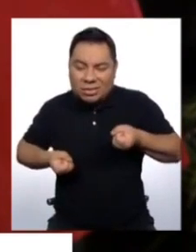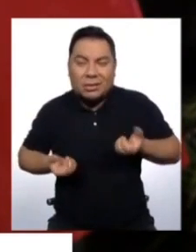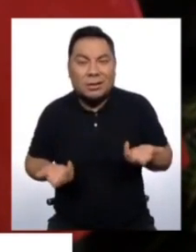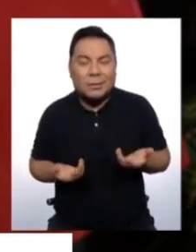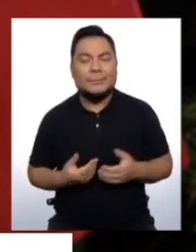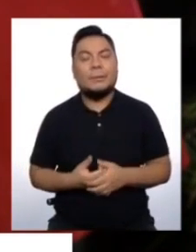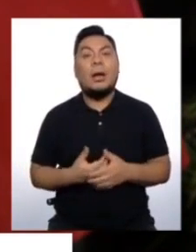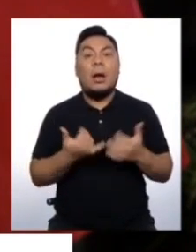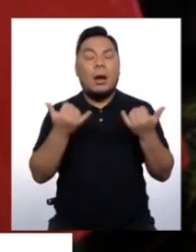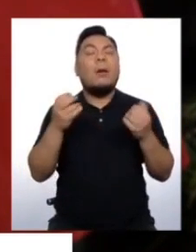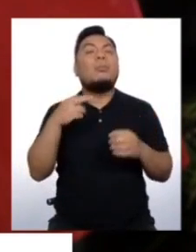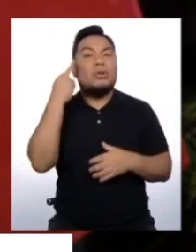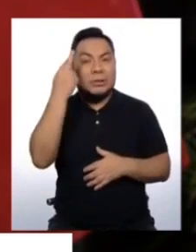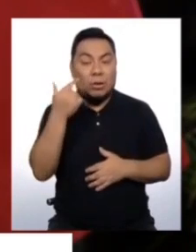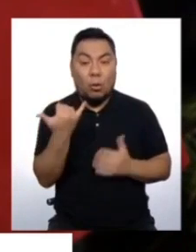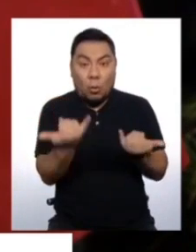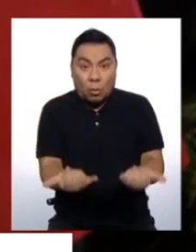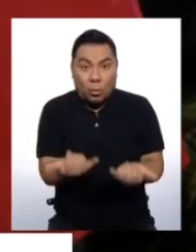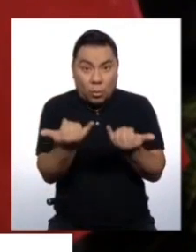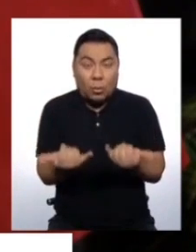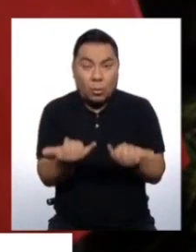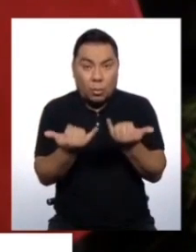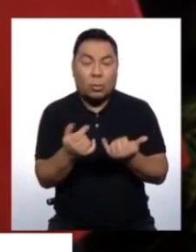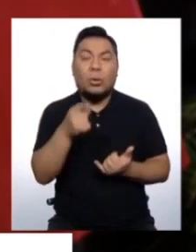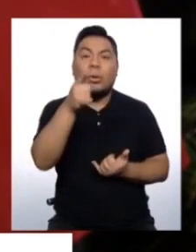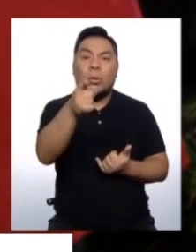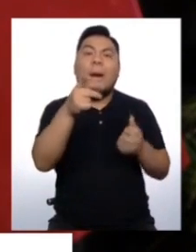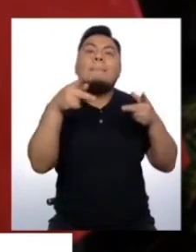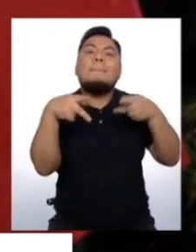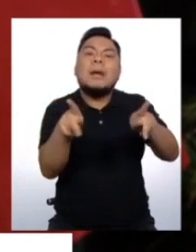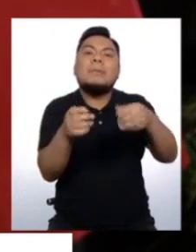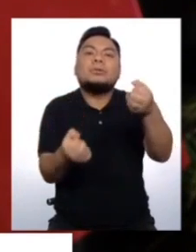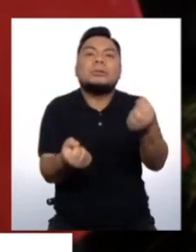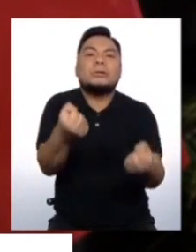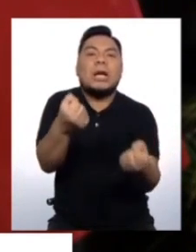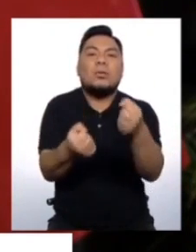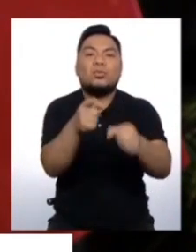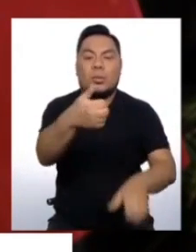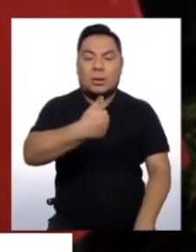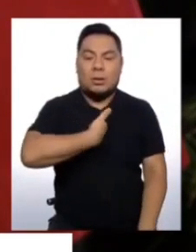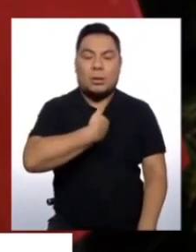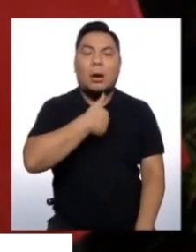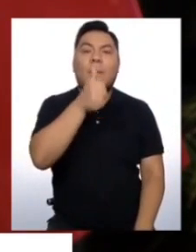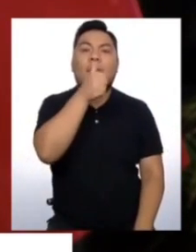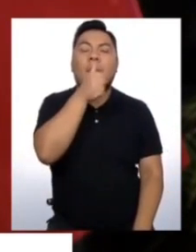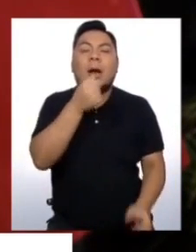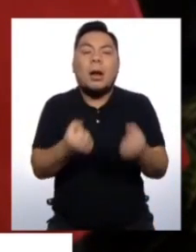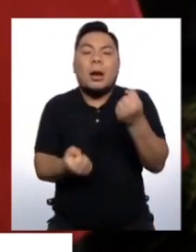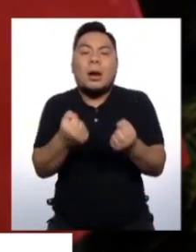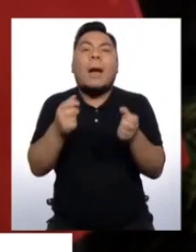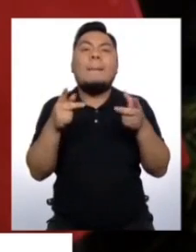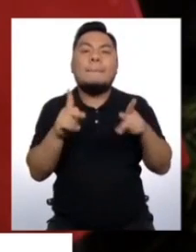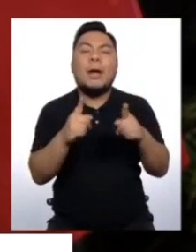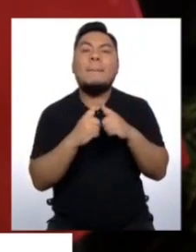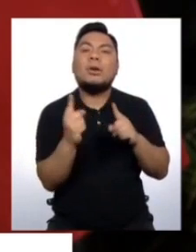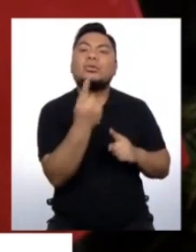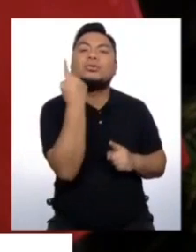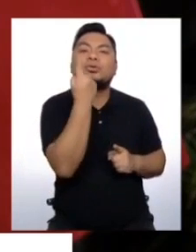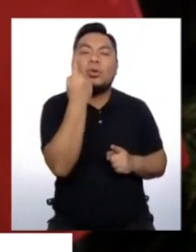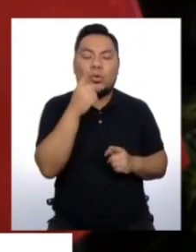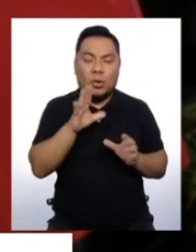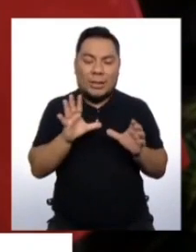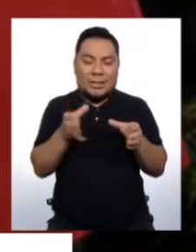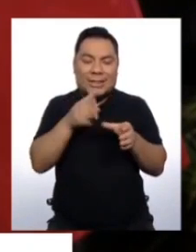partir del día de hoy que pueda salirse con su vehículo, el vehículo particular, pero solo desplazamiento dentro